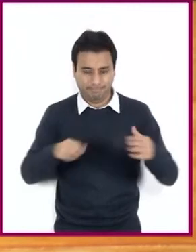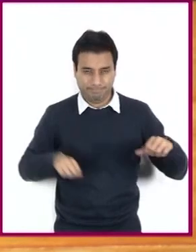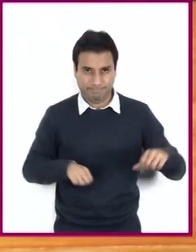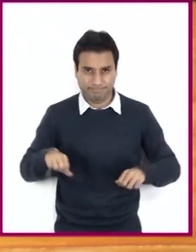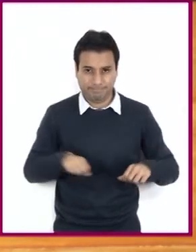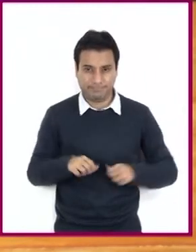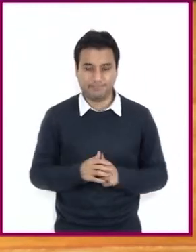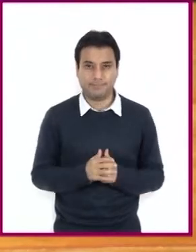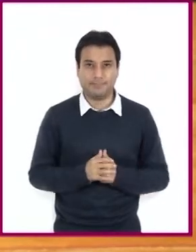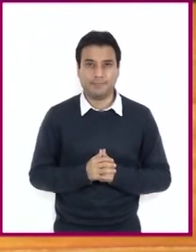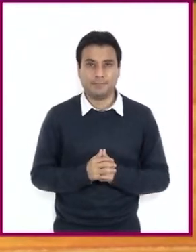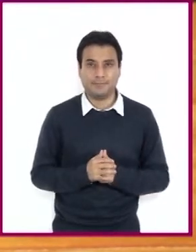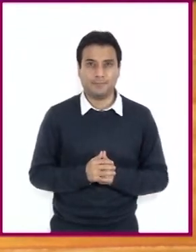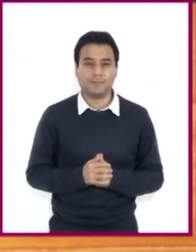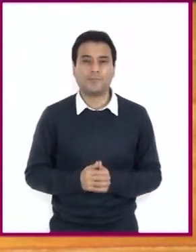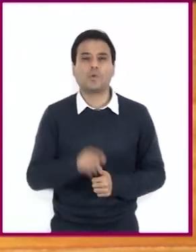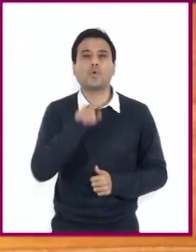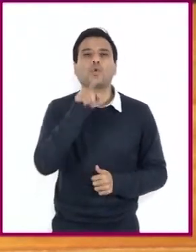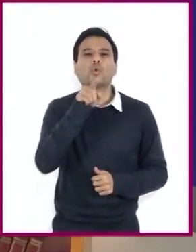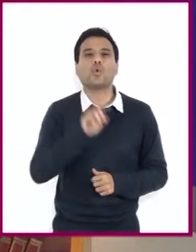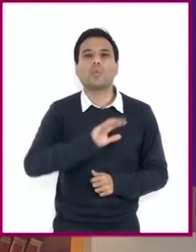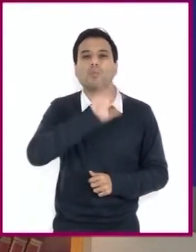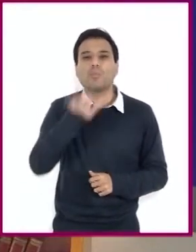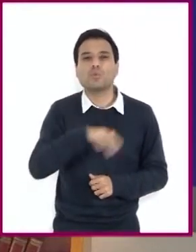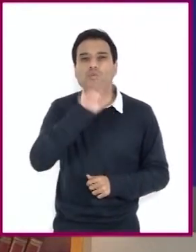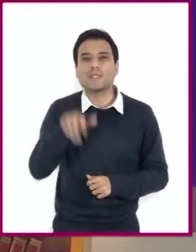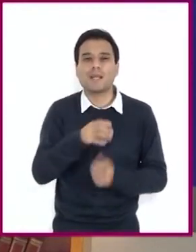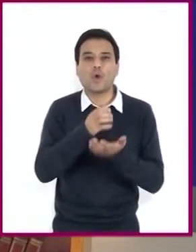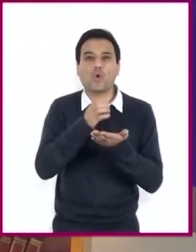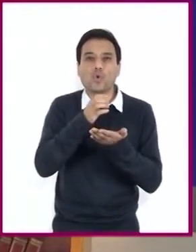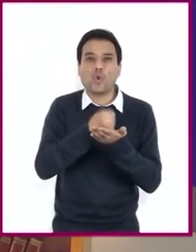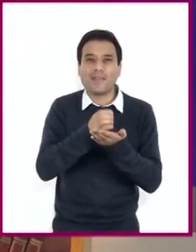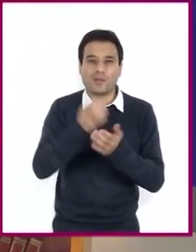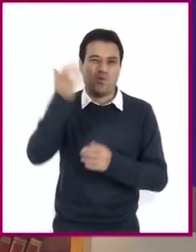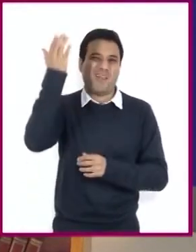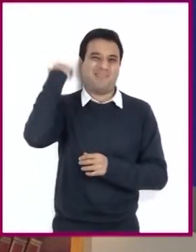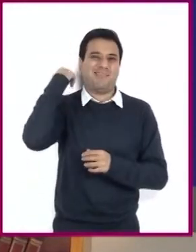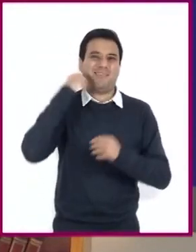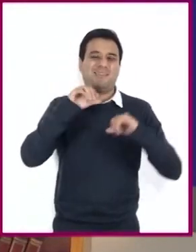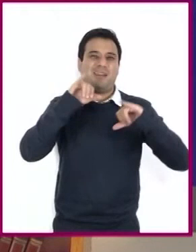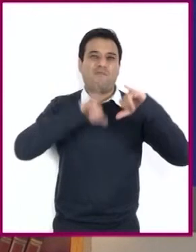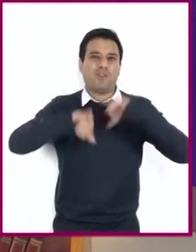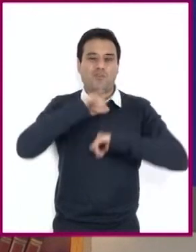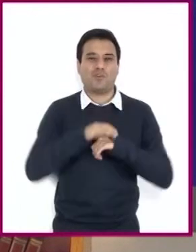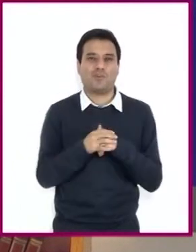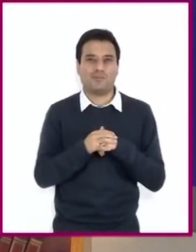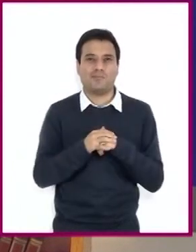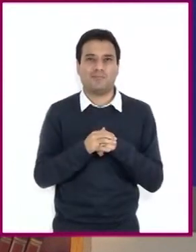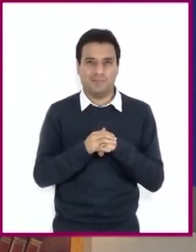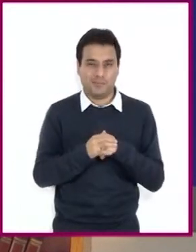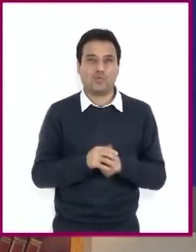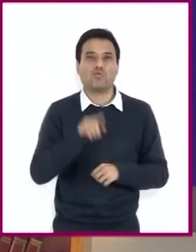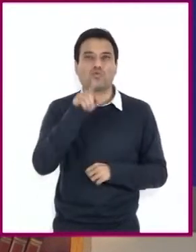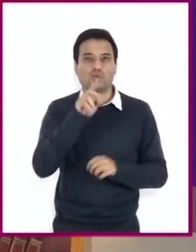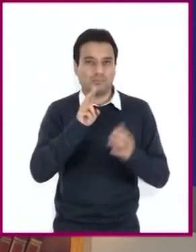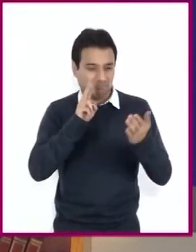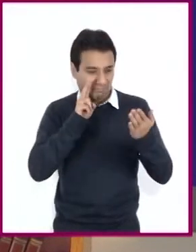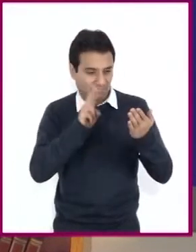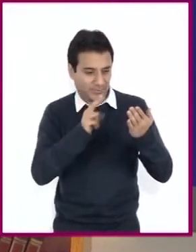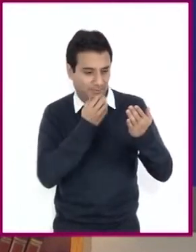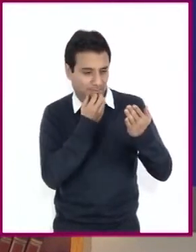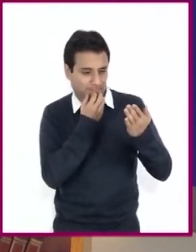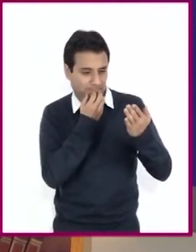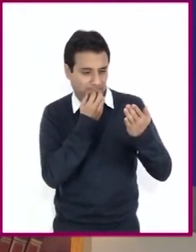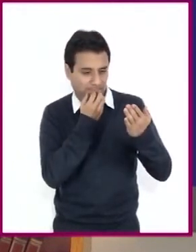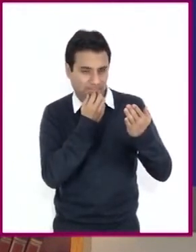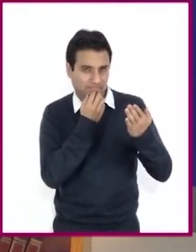reto. Busquen sus prácticas de laboratorio de ciclos anteriores y observen qué características de las que